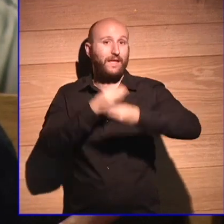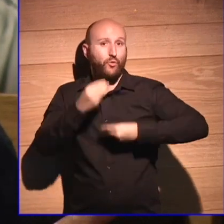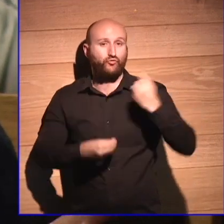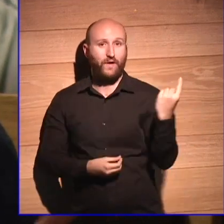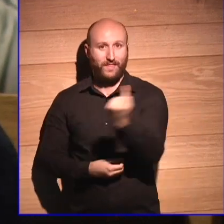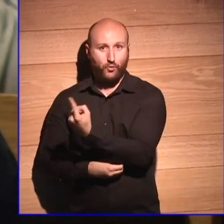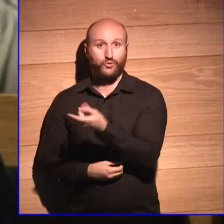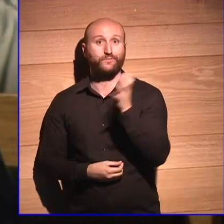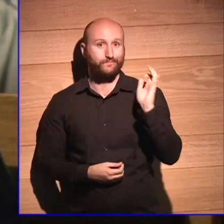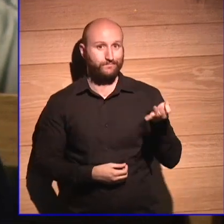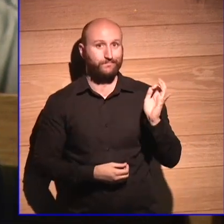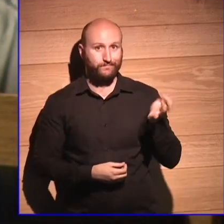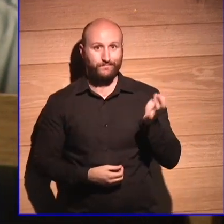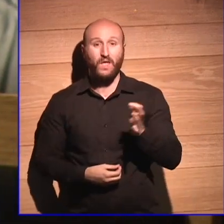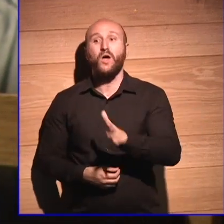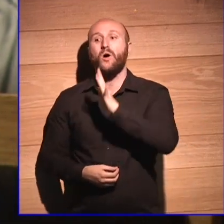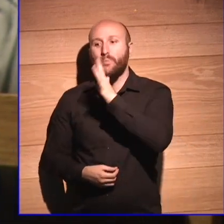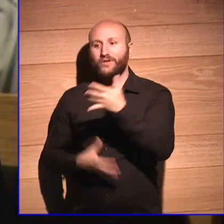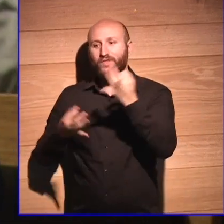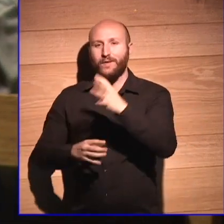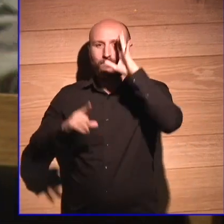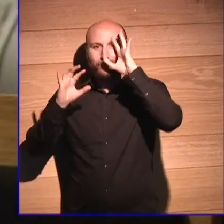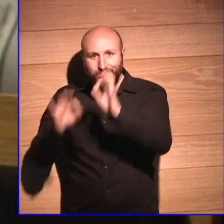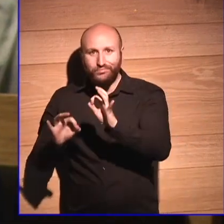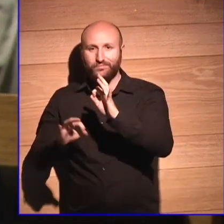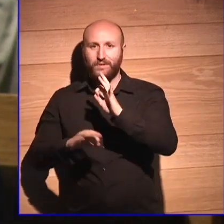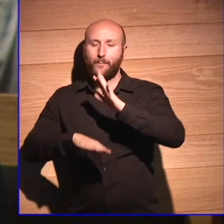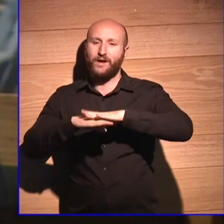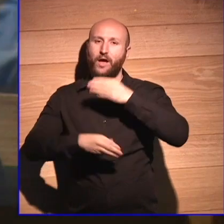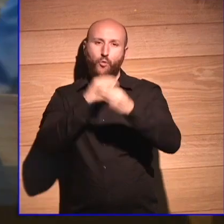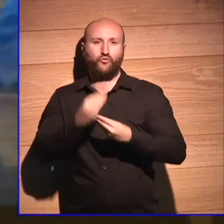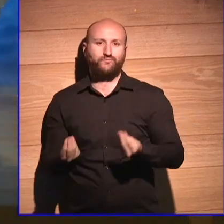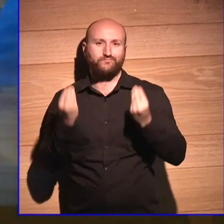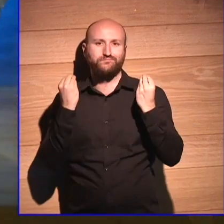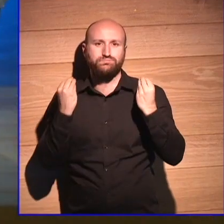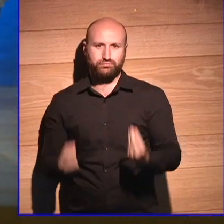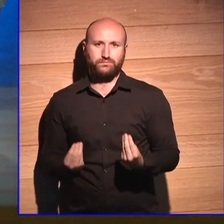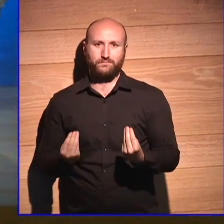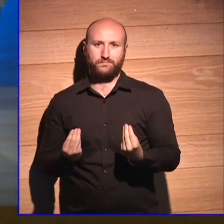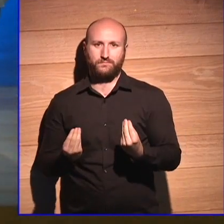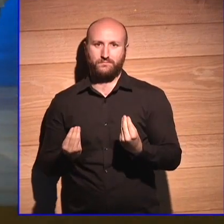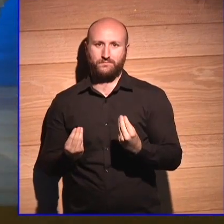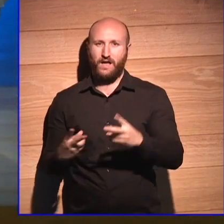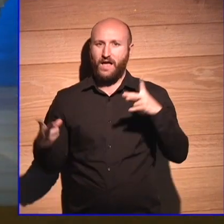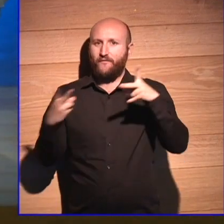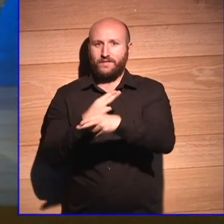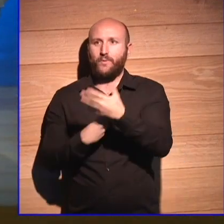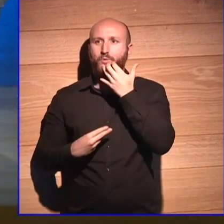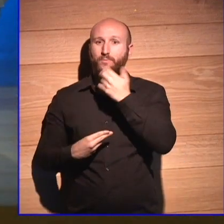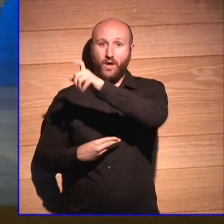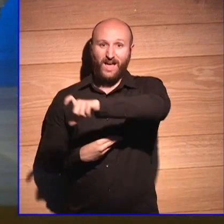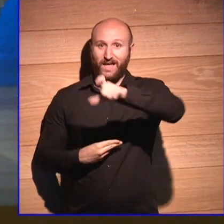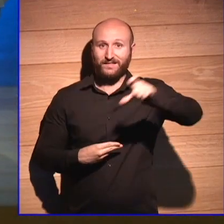dé. Exactamente. Entonces, pero por eso hay que ser conscientes para hacer un buen uso. Y no, hay mucha gente, por ejemplo, que ha